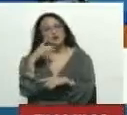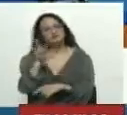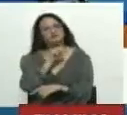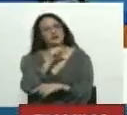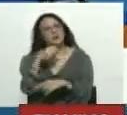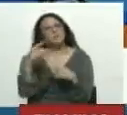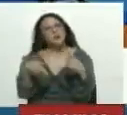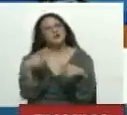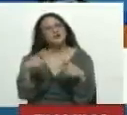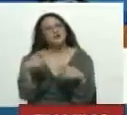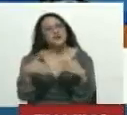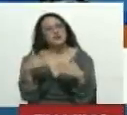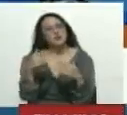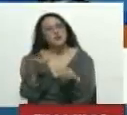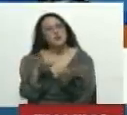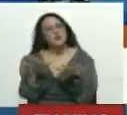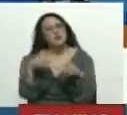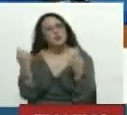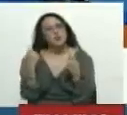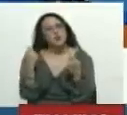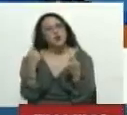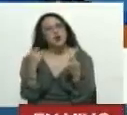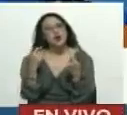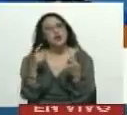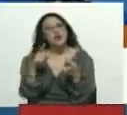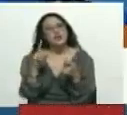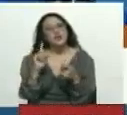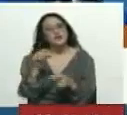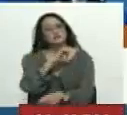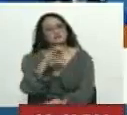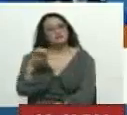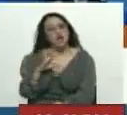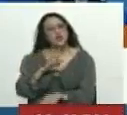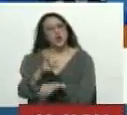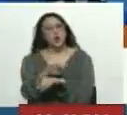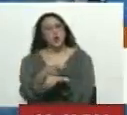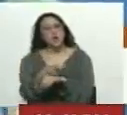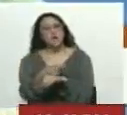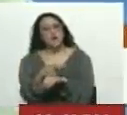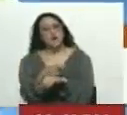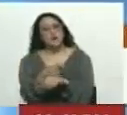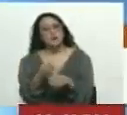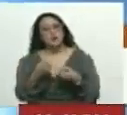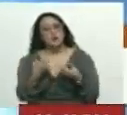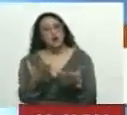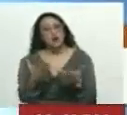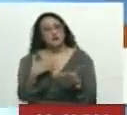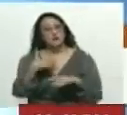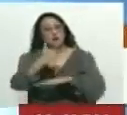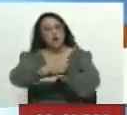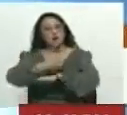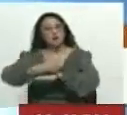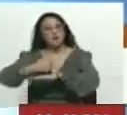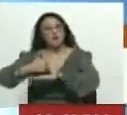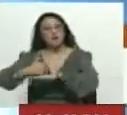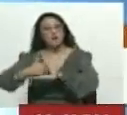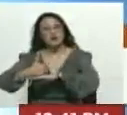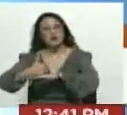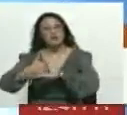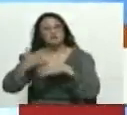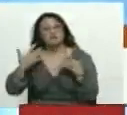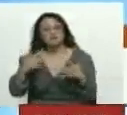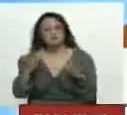de movimientos populares tiene que ser autónomo de los gobiernos para garantizar Su autoridad y su